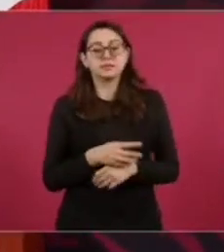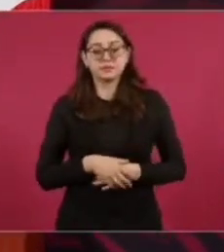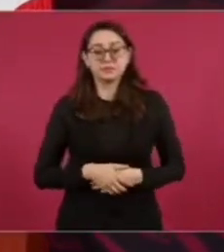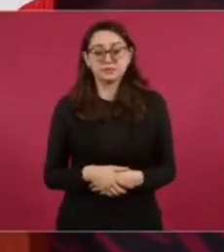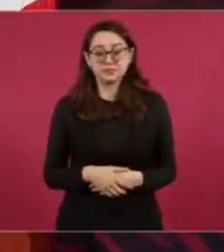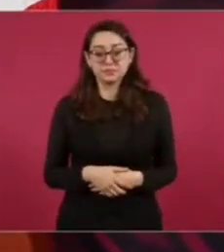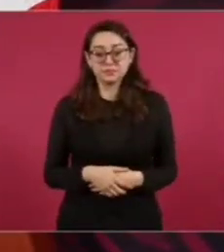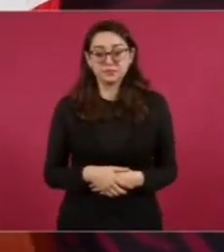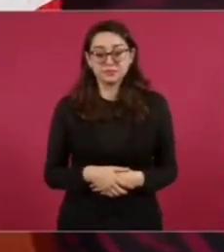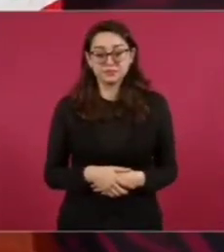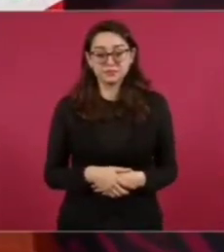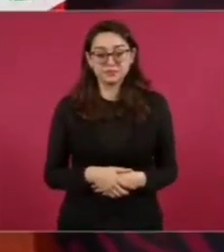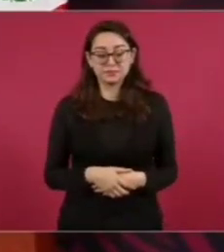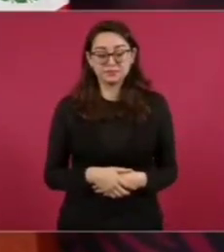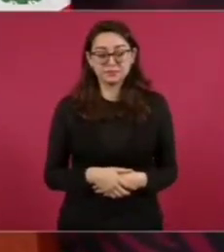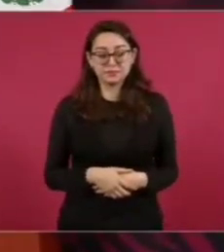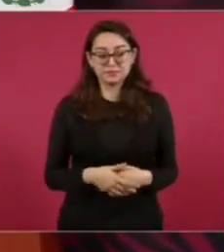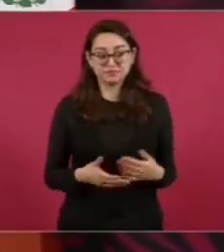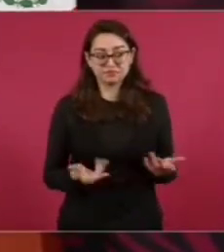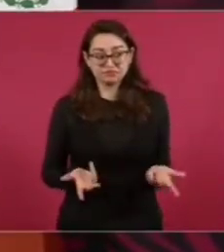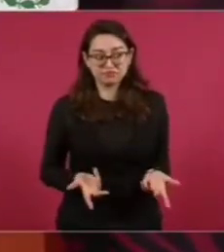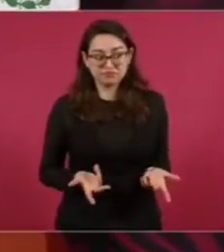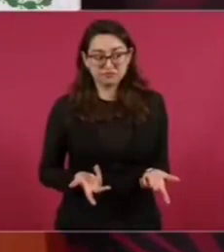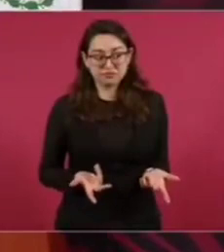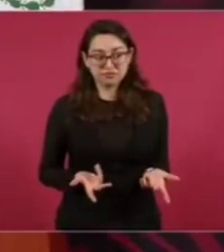se pueden despejar dudas